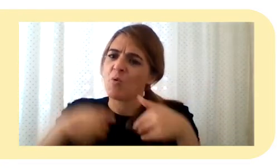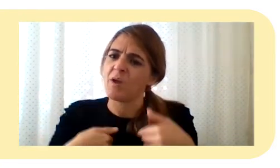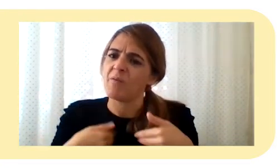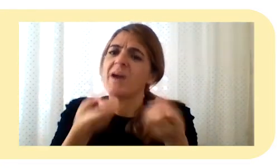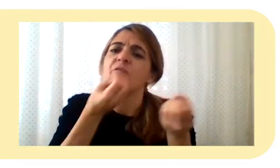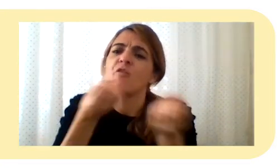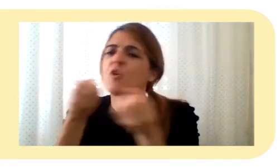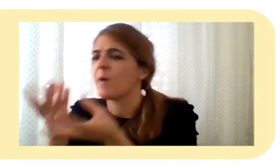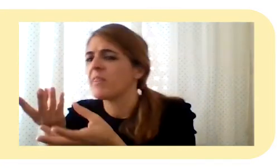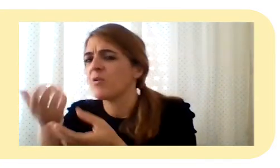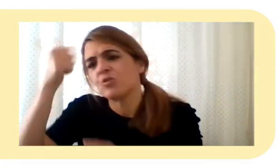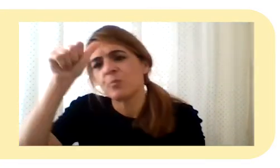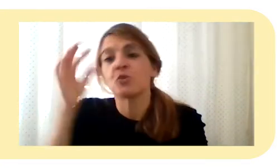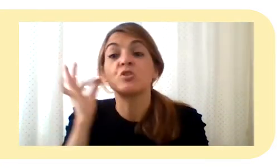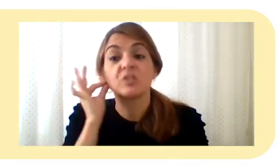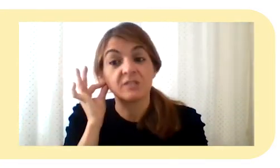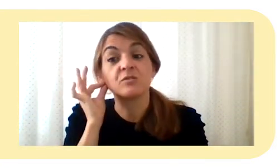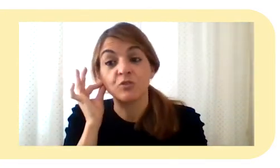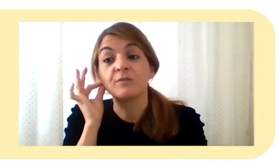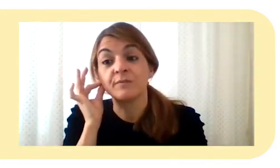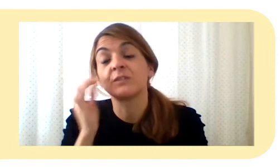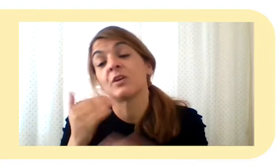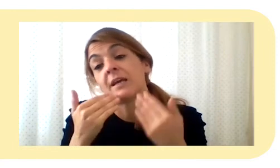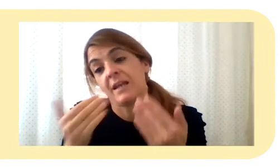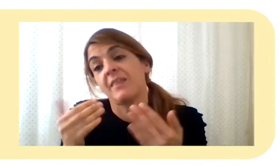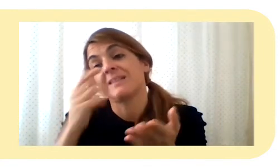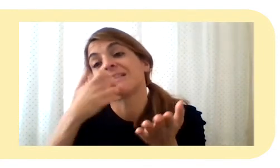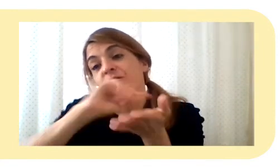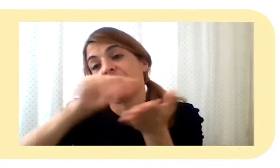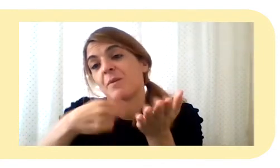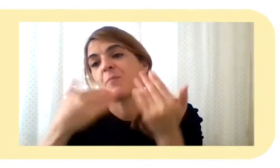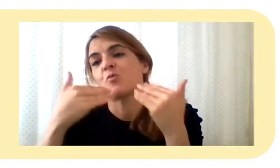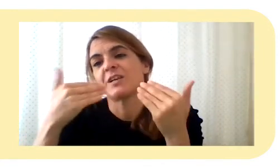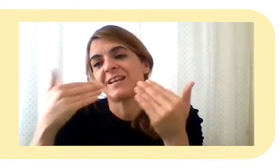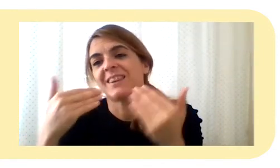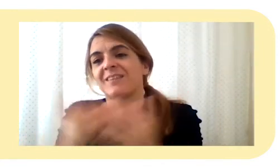de la COVID y bueno, agradecería que la firmarais. Muchas gracias.